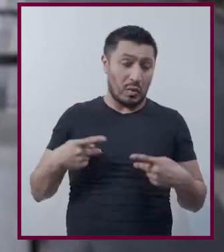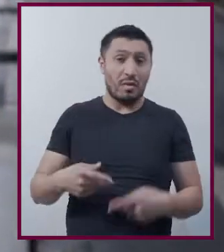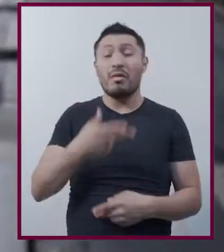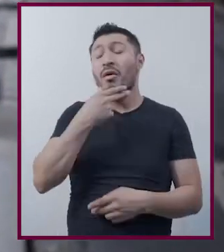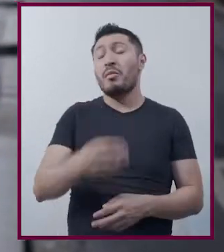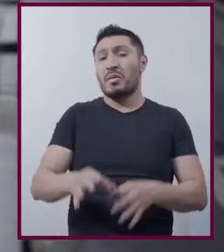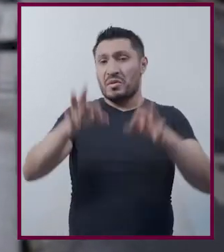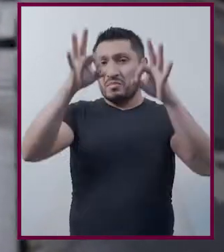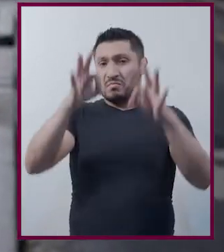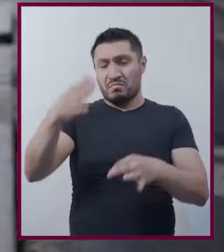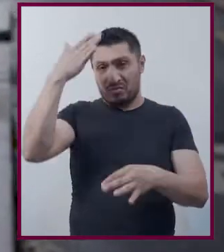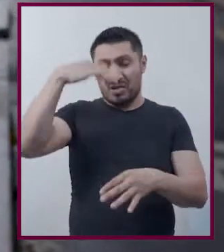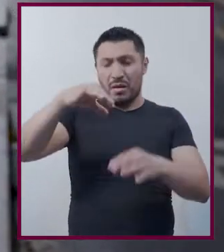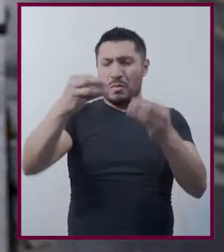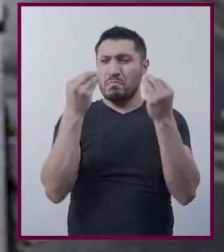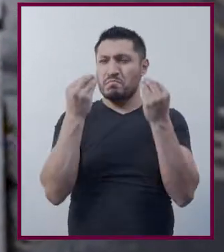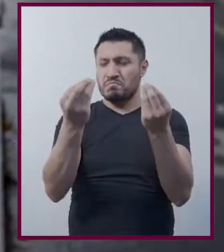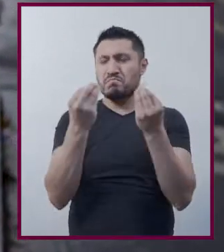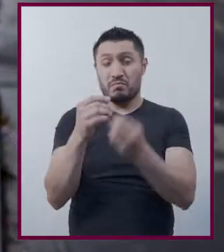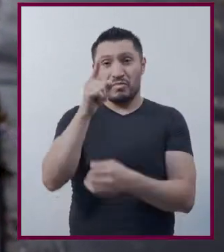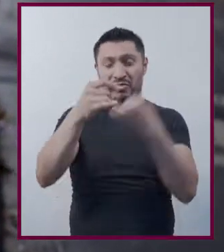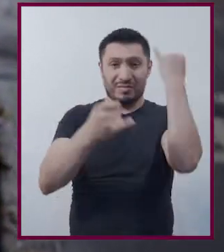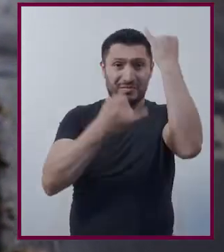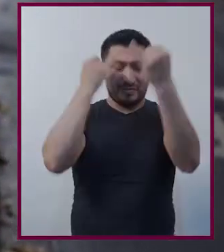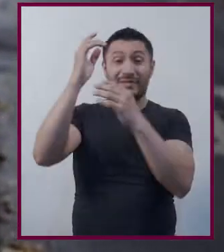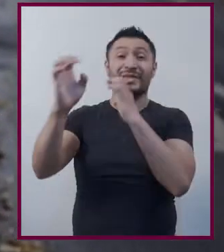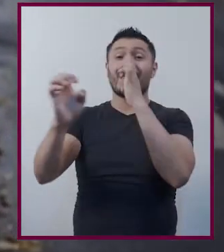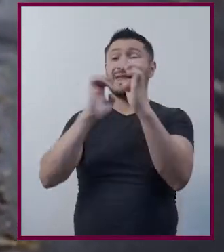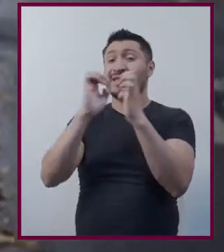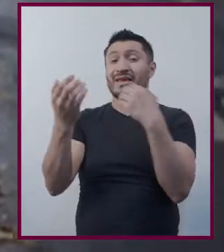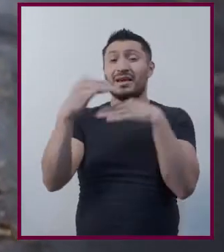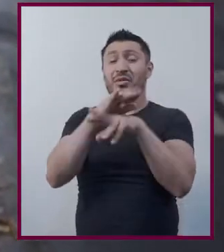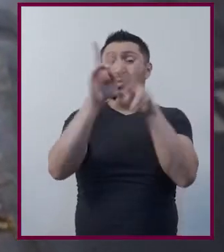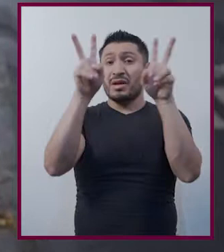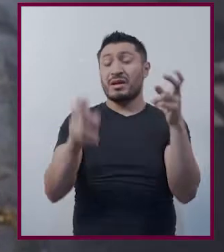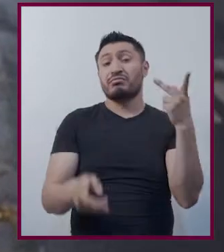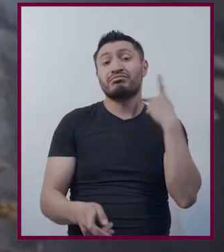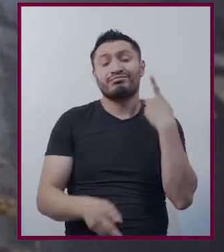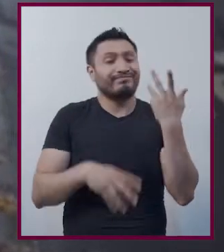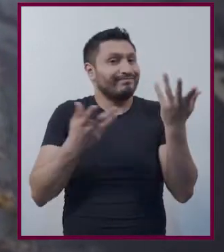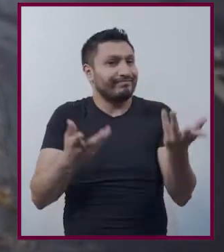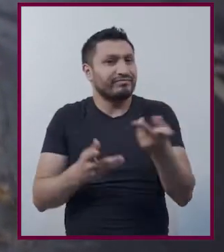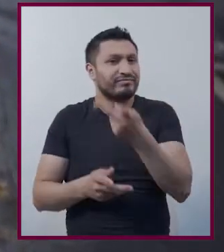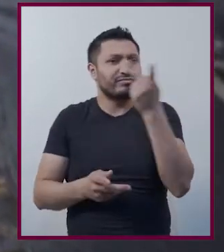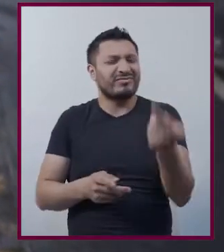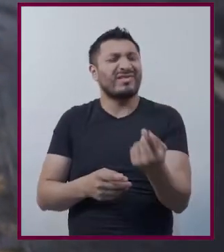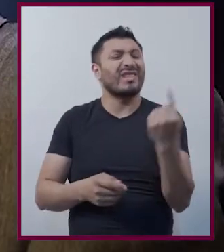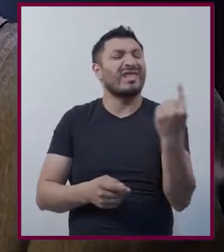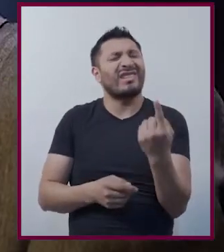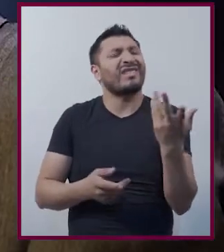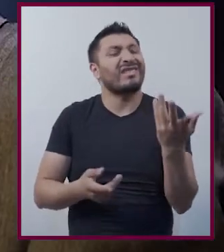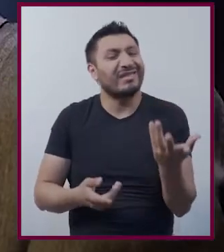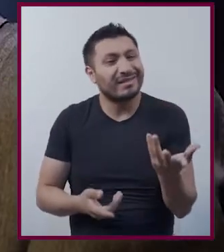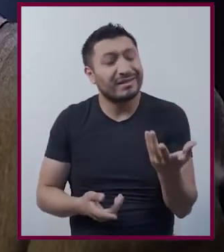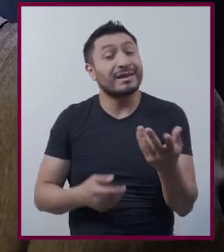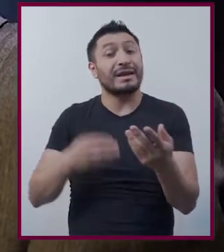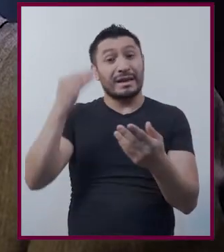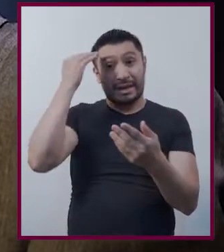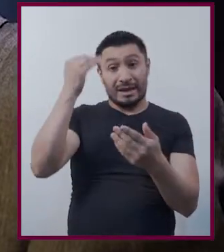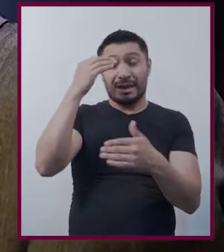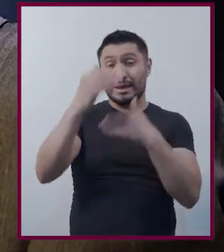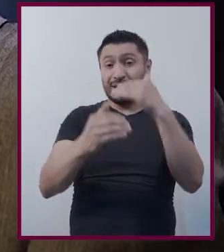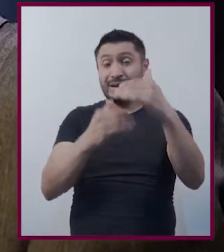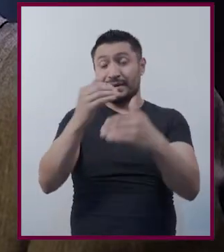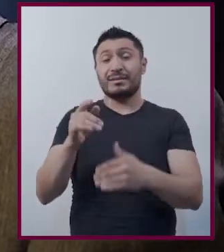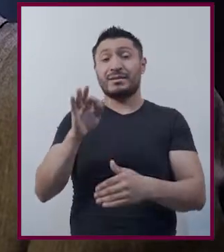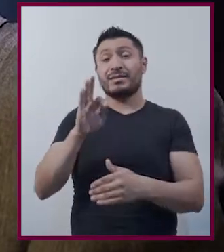sabe muchísimo. ¿Te imaginas poder entrevistarlo sobre asuntos de política? ¿Qué le preguntarías? Con el paso del tiempo,